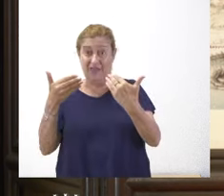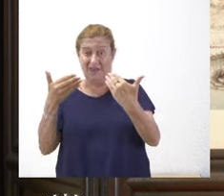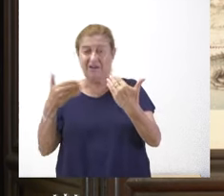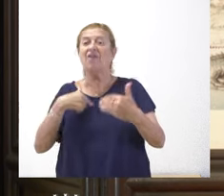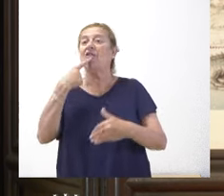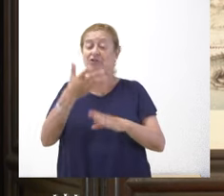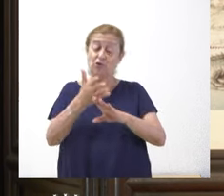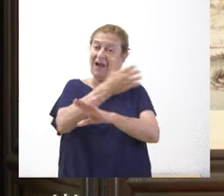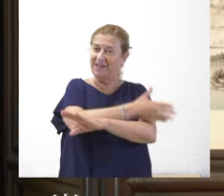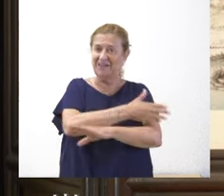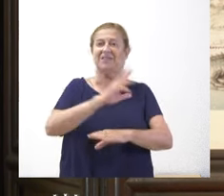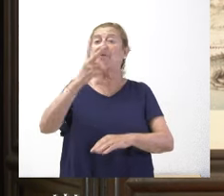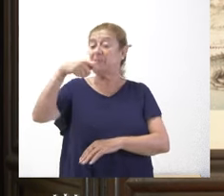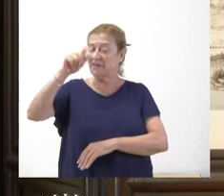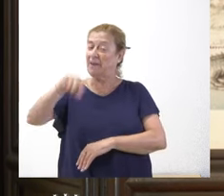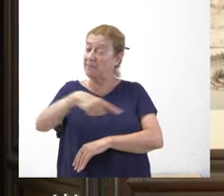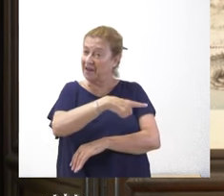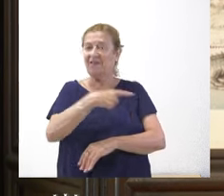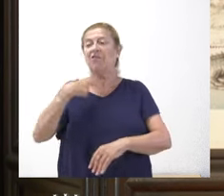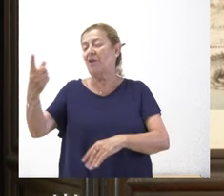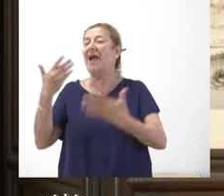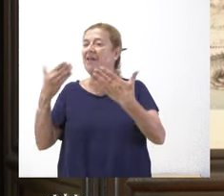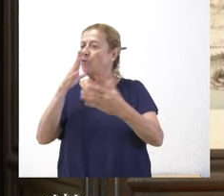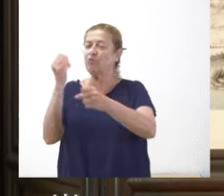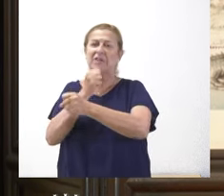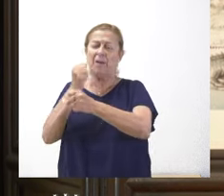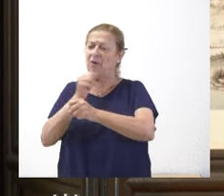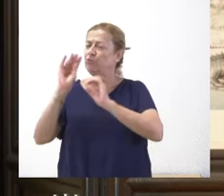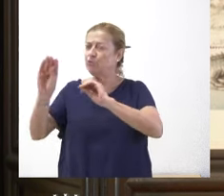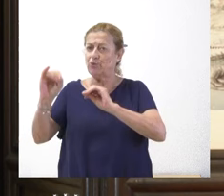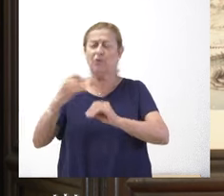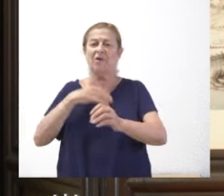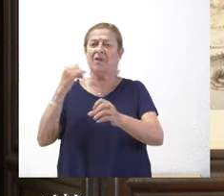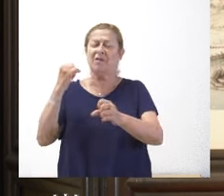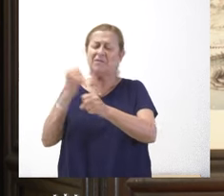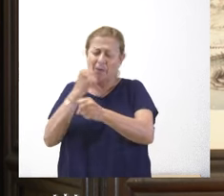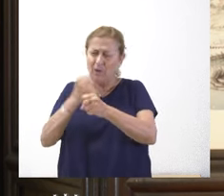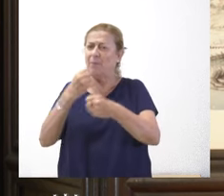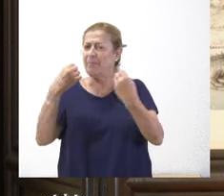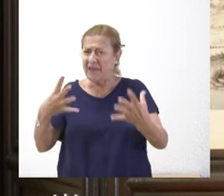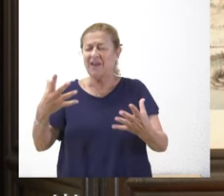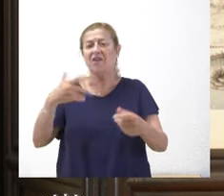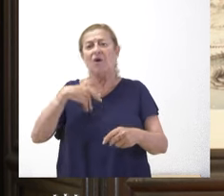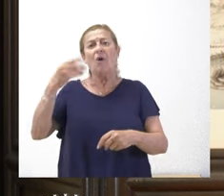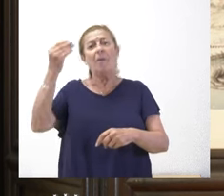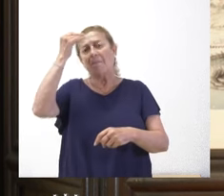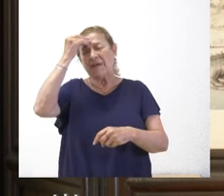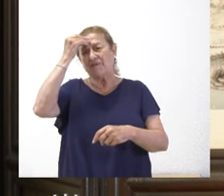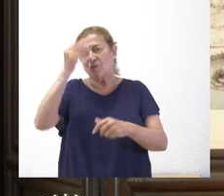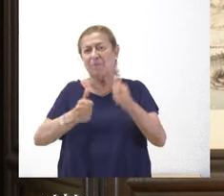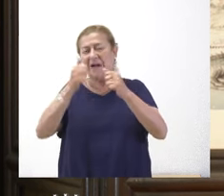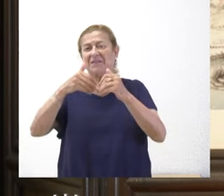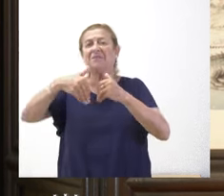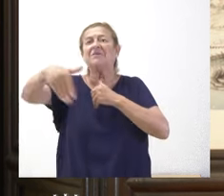he dicho antes del vicepresidente les agradezco su trabajo y su labor eh yo creo que más allá de